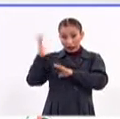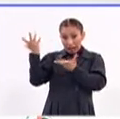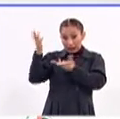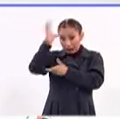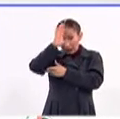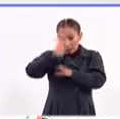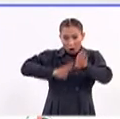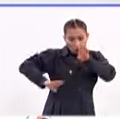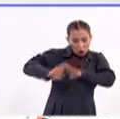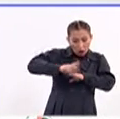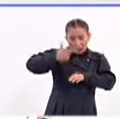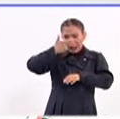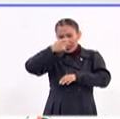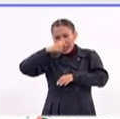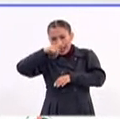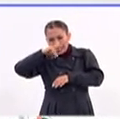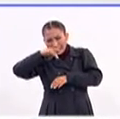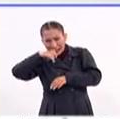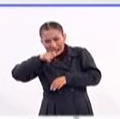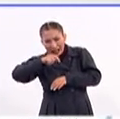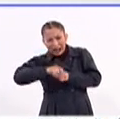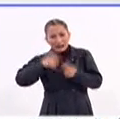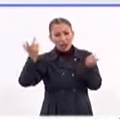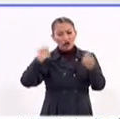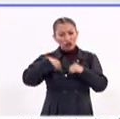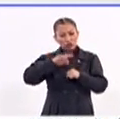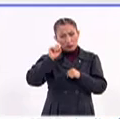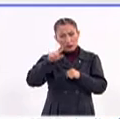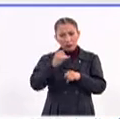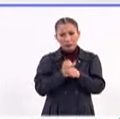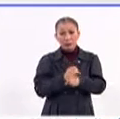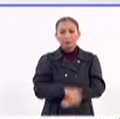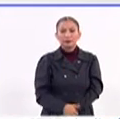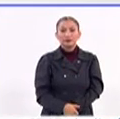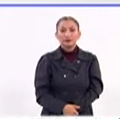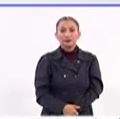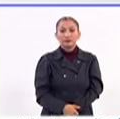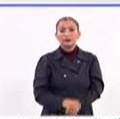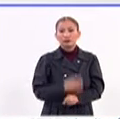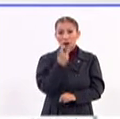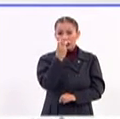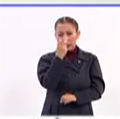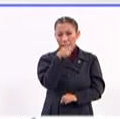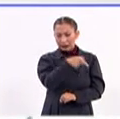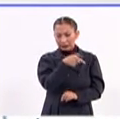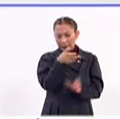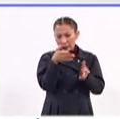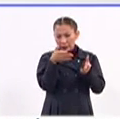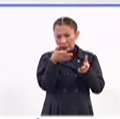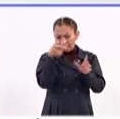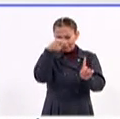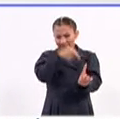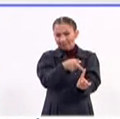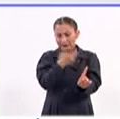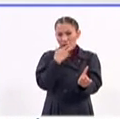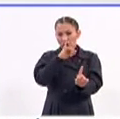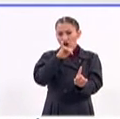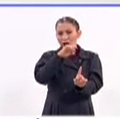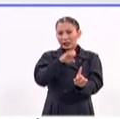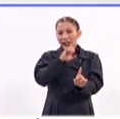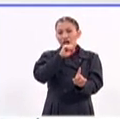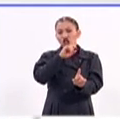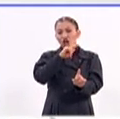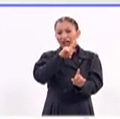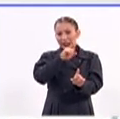a los biólogos, sí, a los genetistas, a los que nos encargamos de estos estudios. Claro. Y precisamente sobre ese camino, doctor José